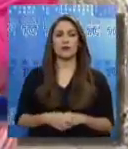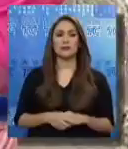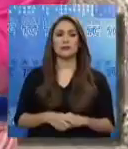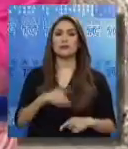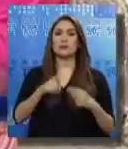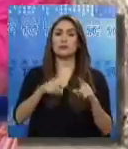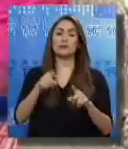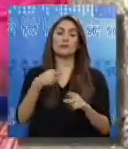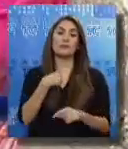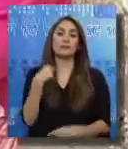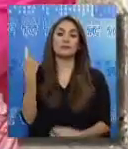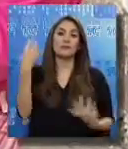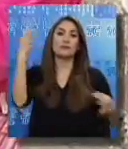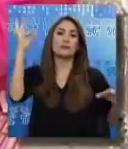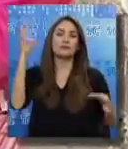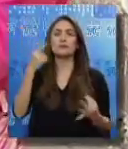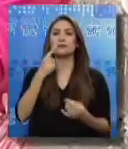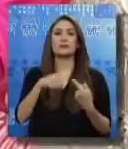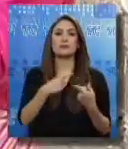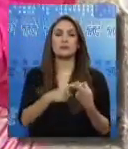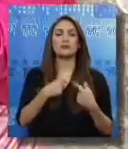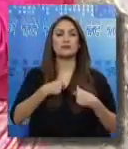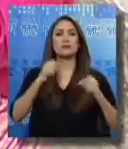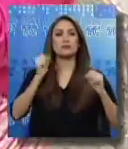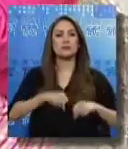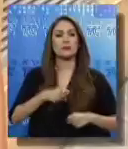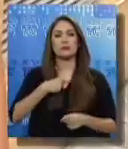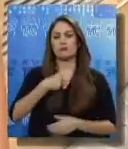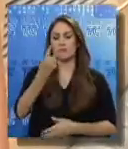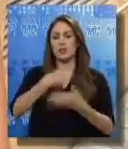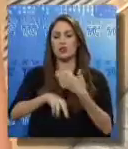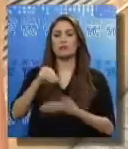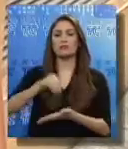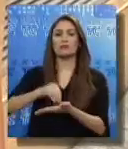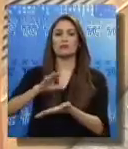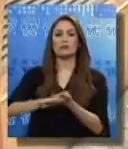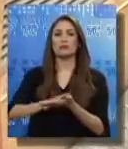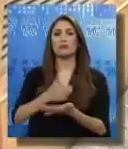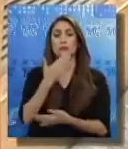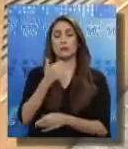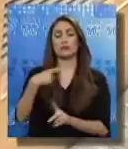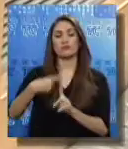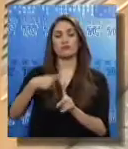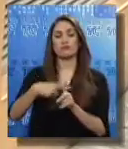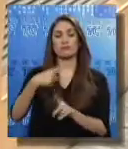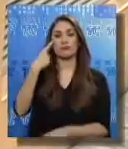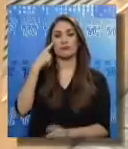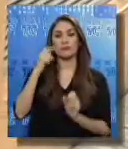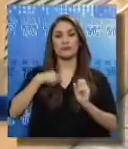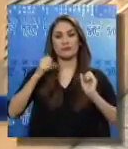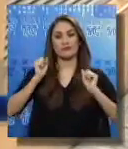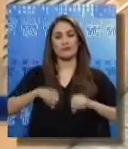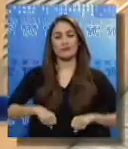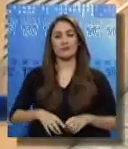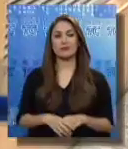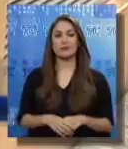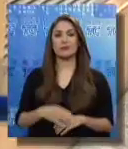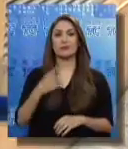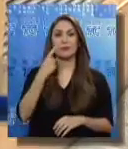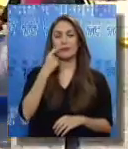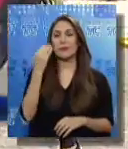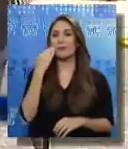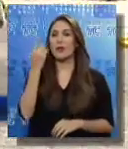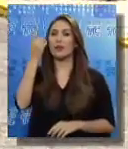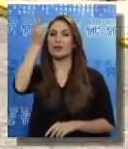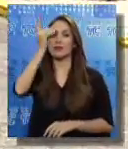también soltera, madres solteras, tiene una oportunidad para inscribir a sus hijos. Es algo bueno, ¿no? Da la opción realmente pues al padre y a la